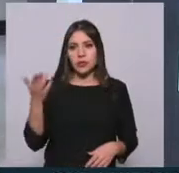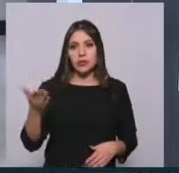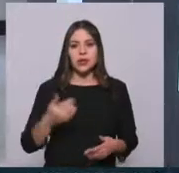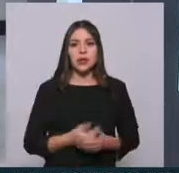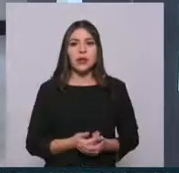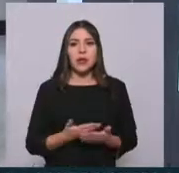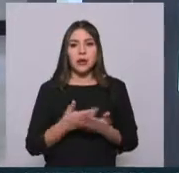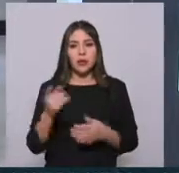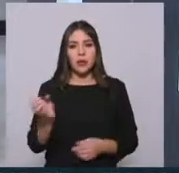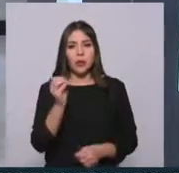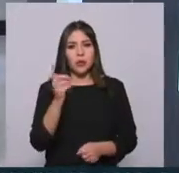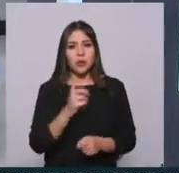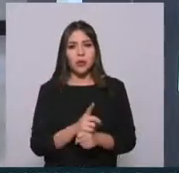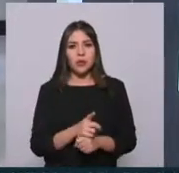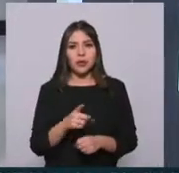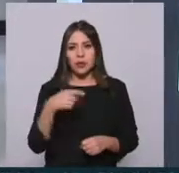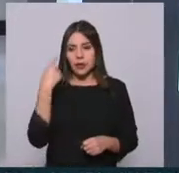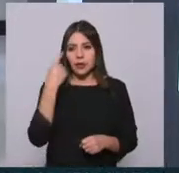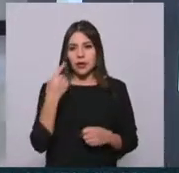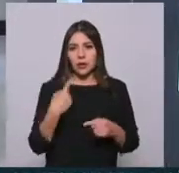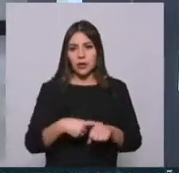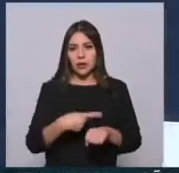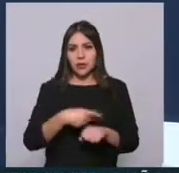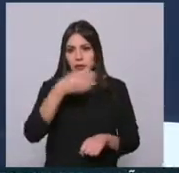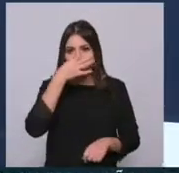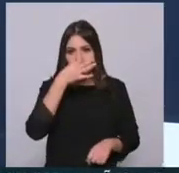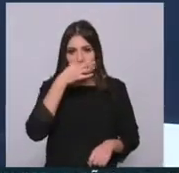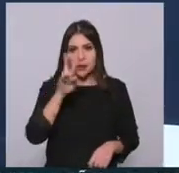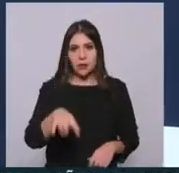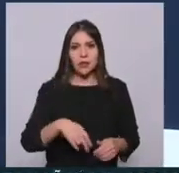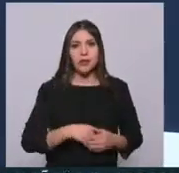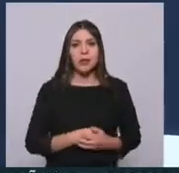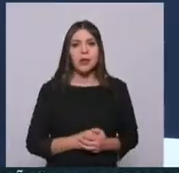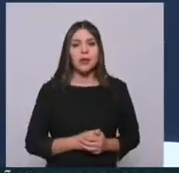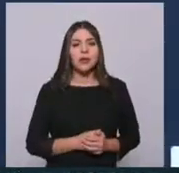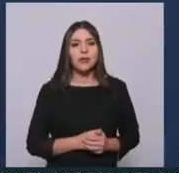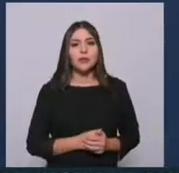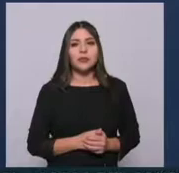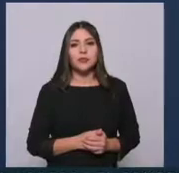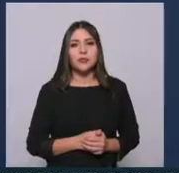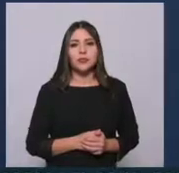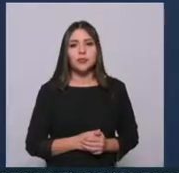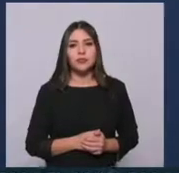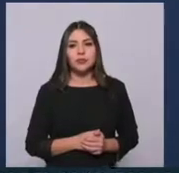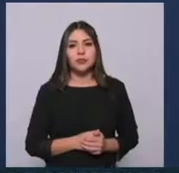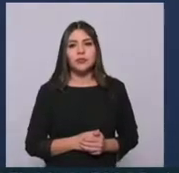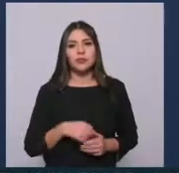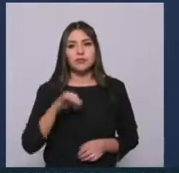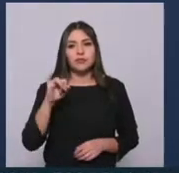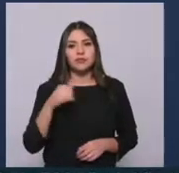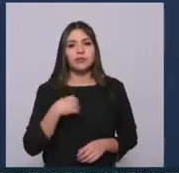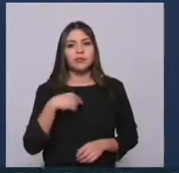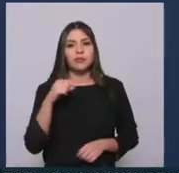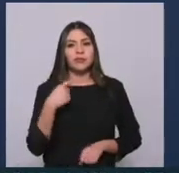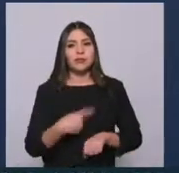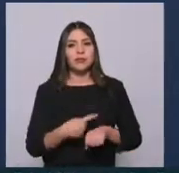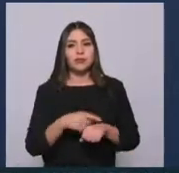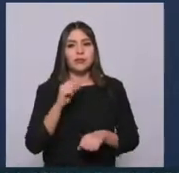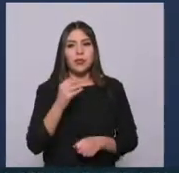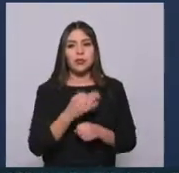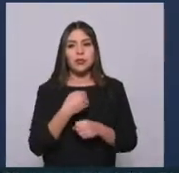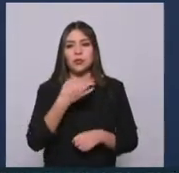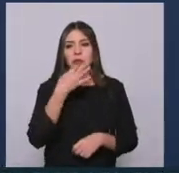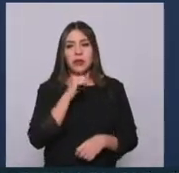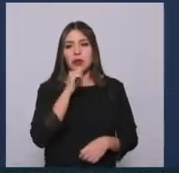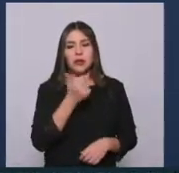oportunidad. Estás también como que con la gripa, ¿verdad? ¿También te pegó? Sí, estoy un poco enfermo. ¿También? ¿Qué te estás tomando ahorita? Ahorita nada, yo